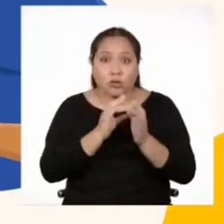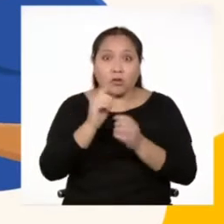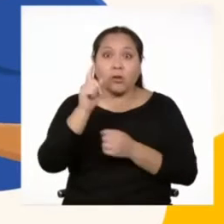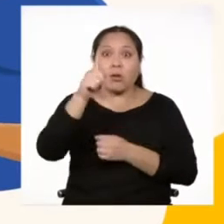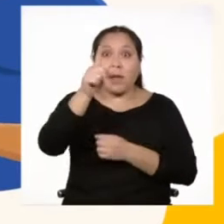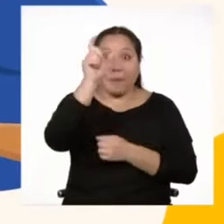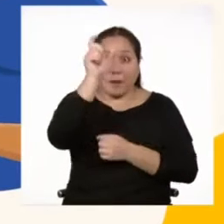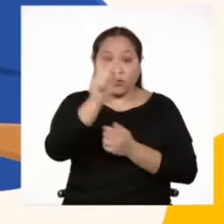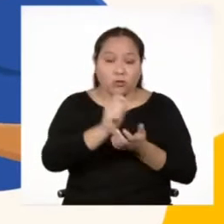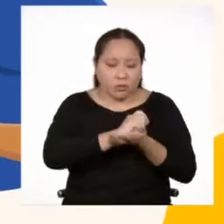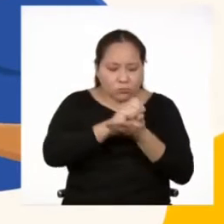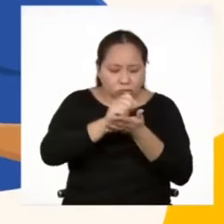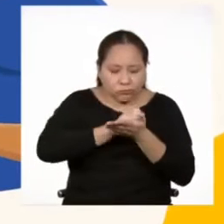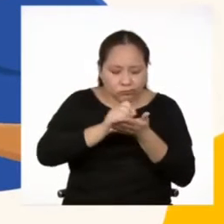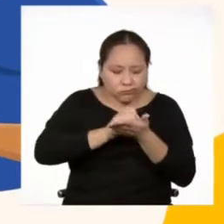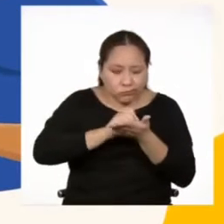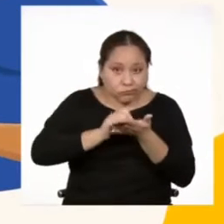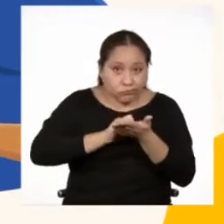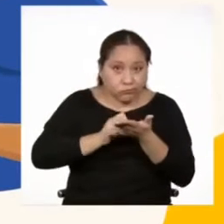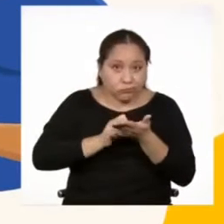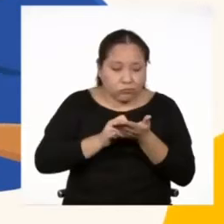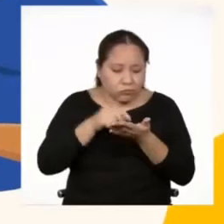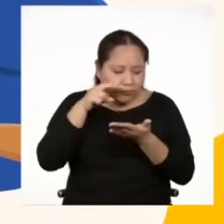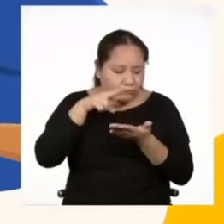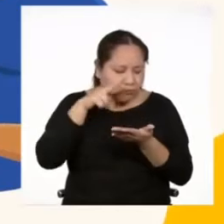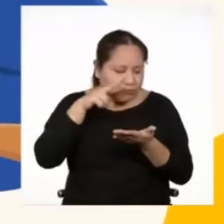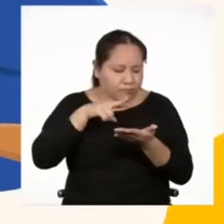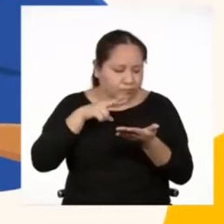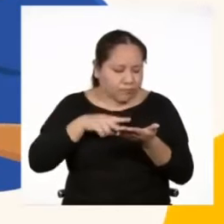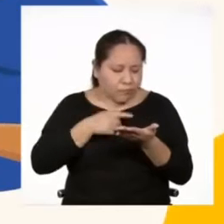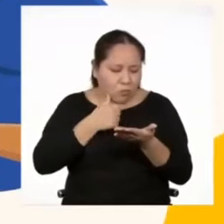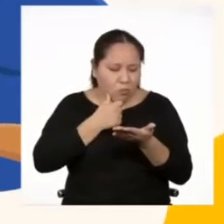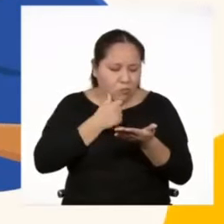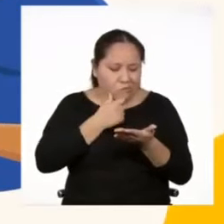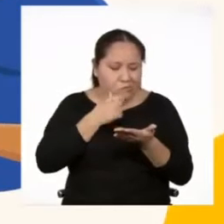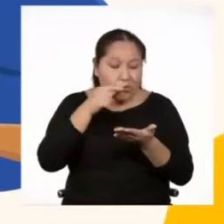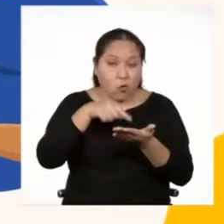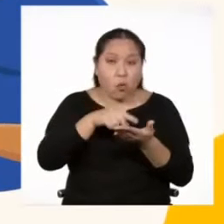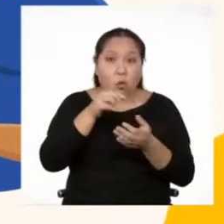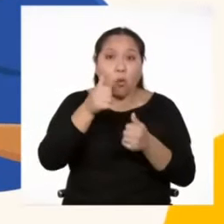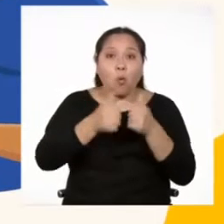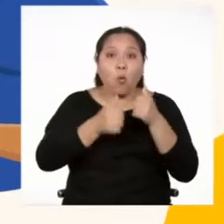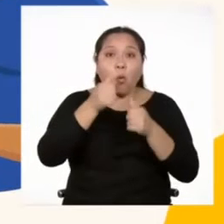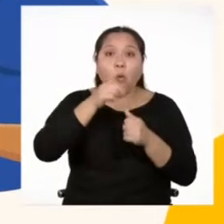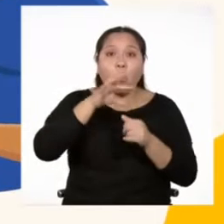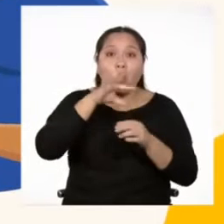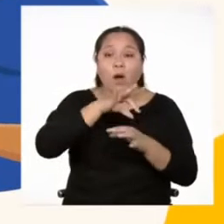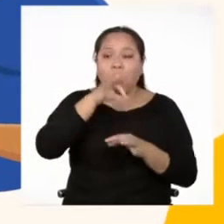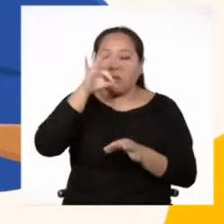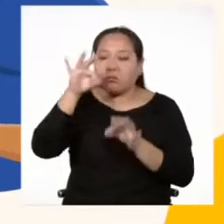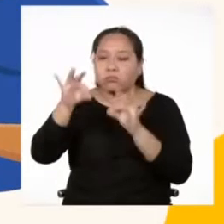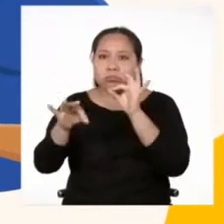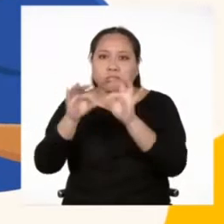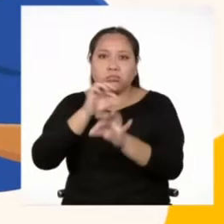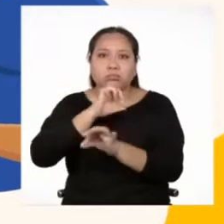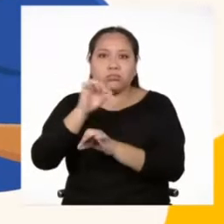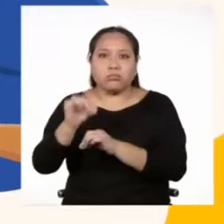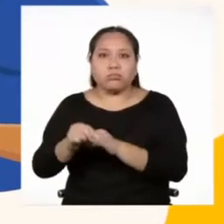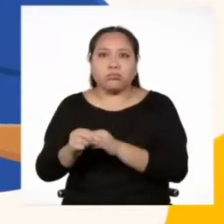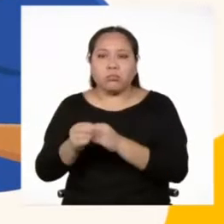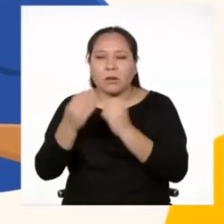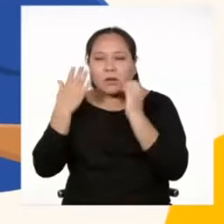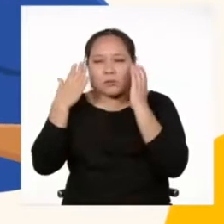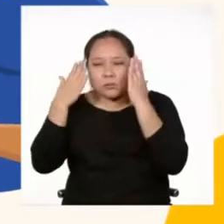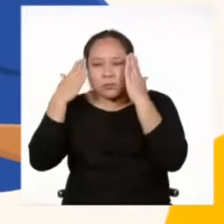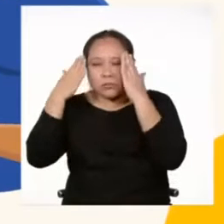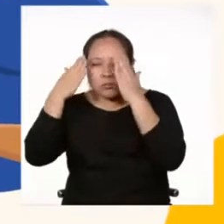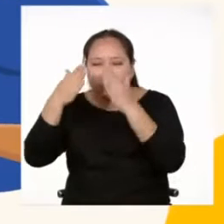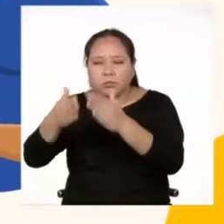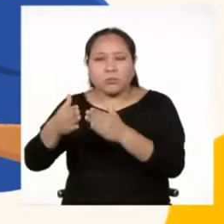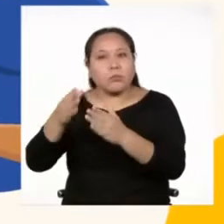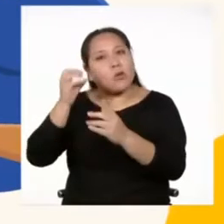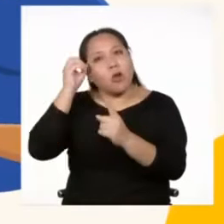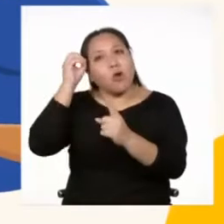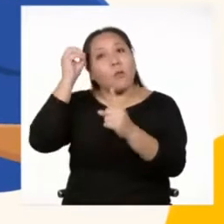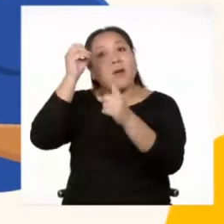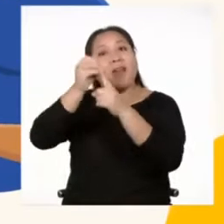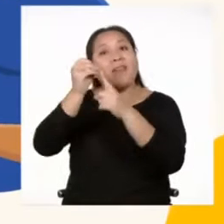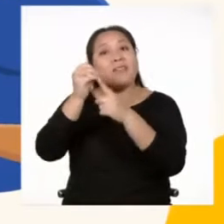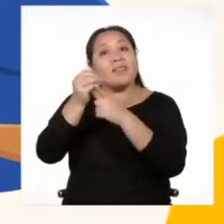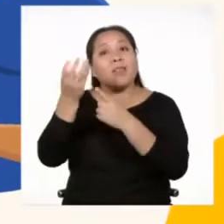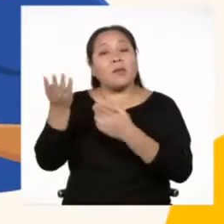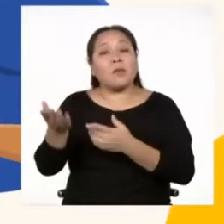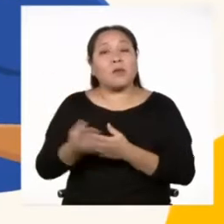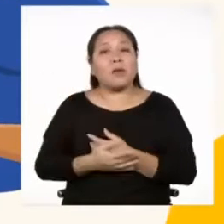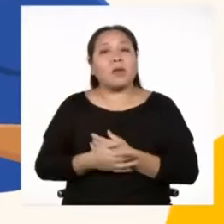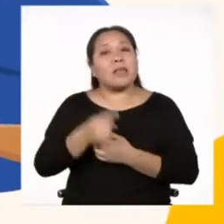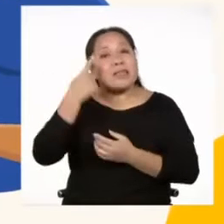escritora o escritor de un texto analiza los elementos requeridos para que éste sea adecuado para el propósito u objetivo planeado y